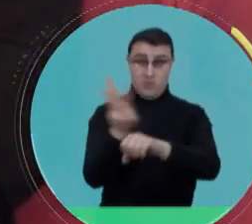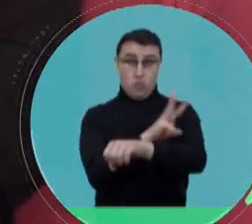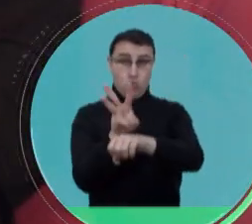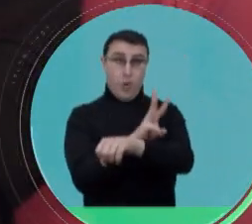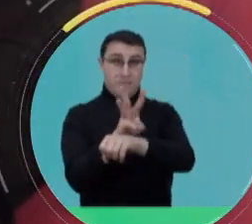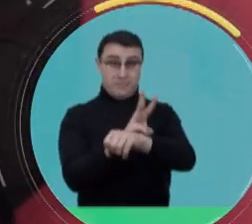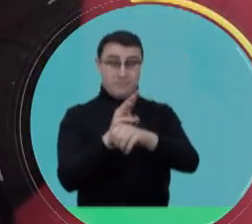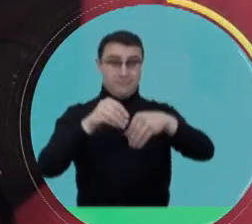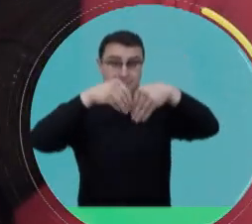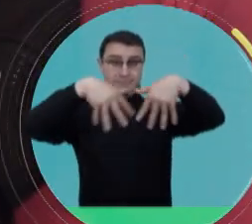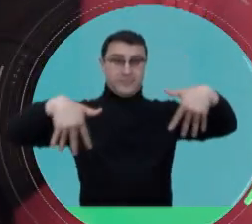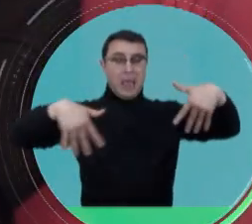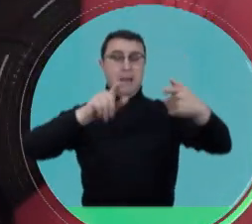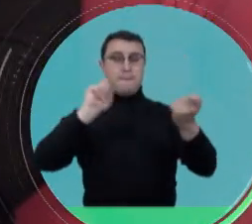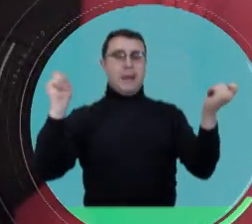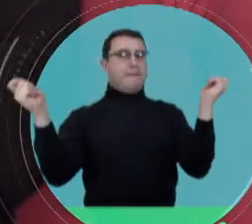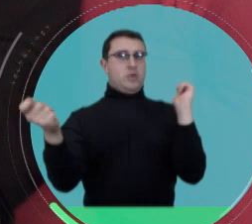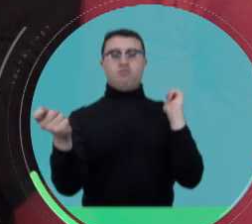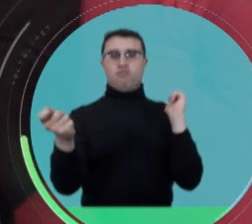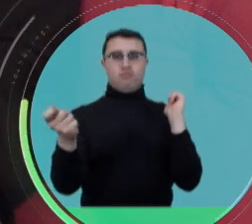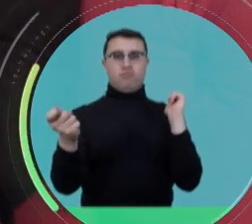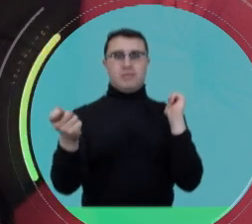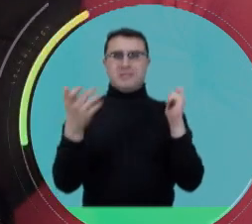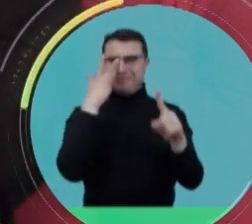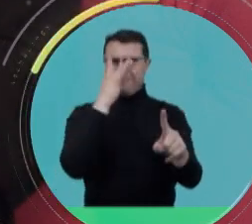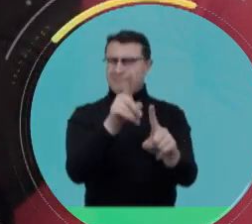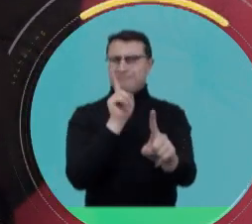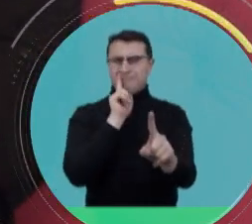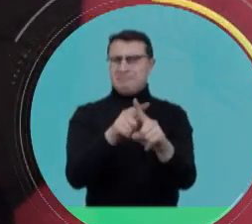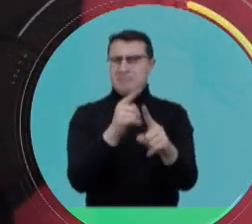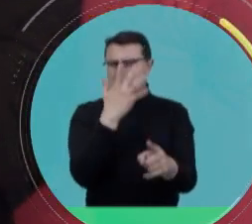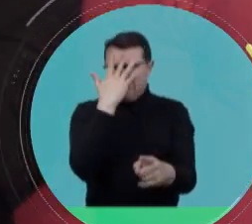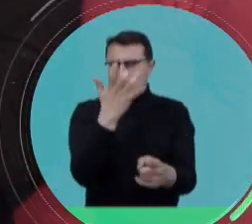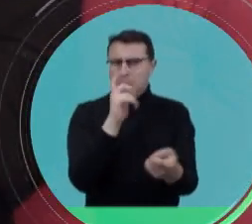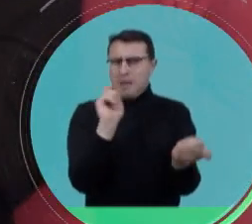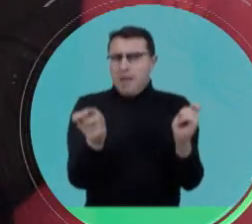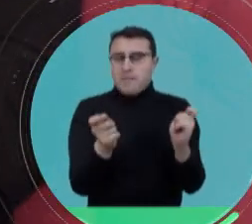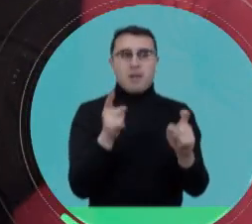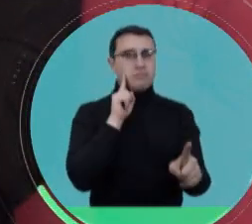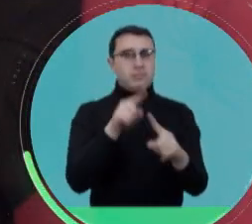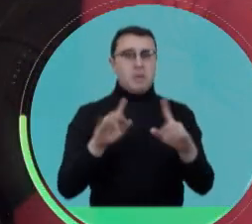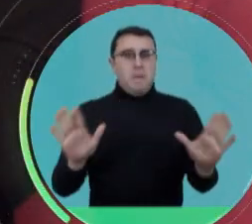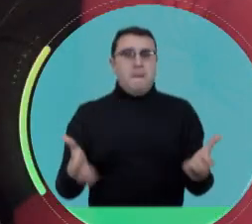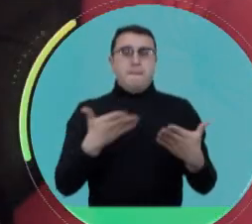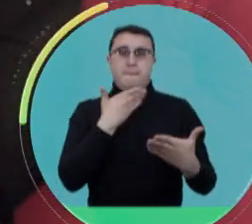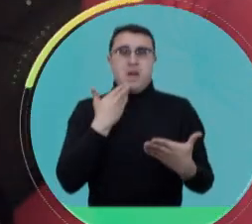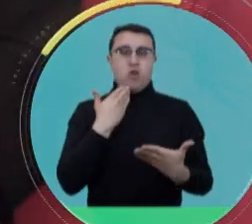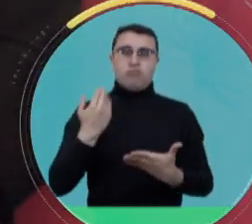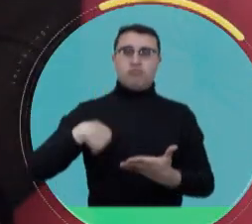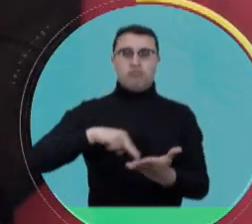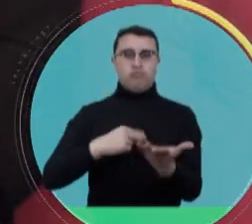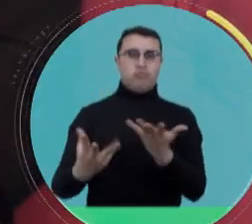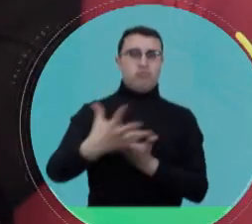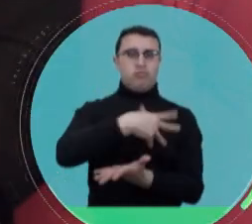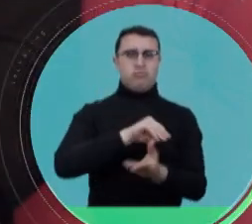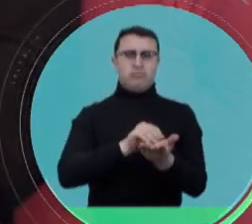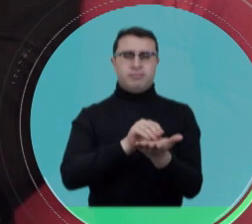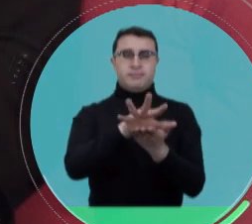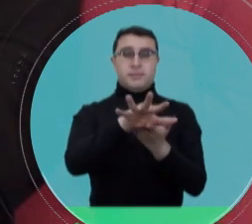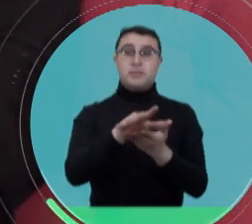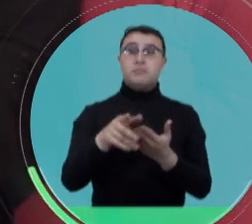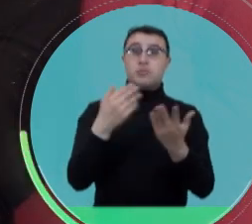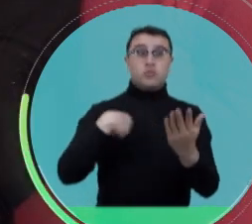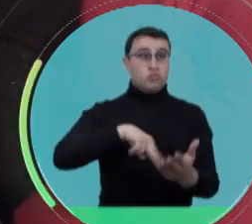ustedes van a ver nuestros televidentes que va a sufrir un cambio Pues estamos cambiando eh para mejorar eh La idea es que vamos a ser más